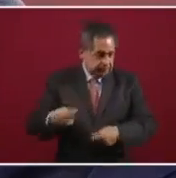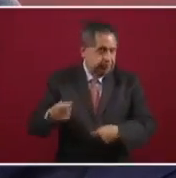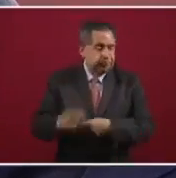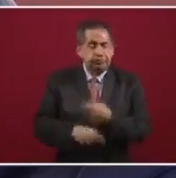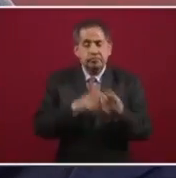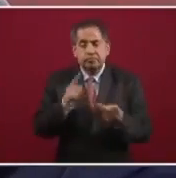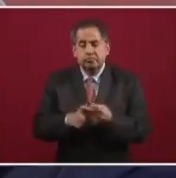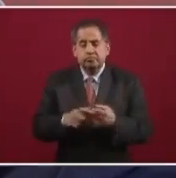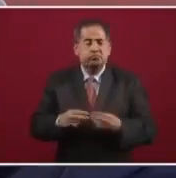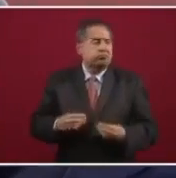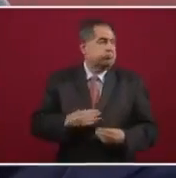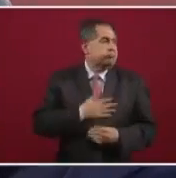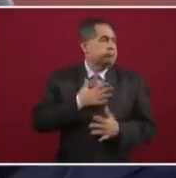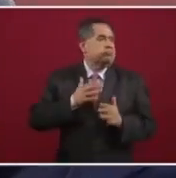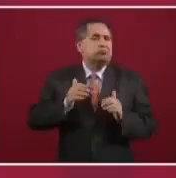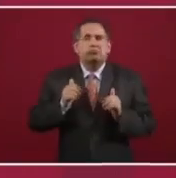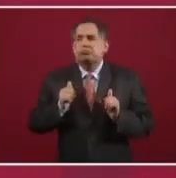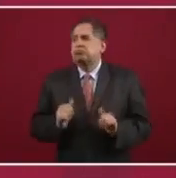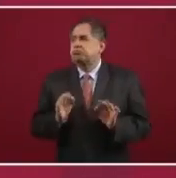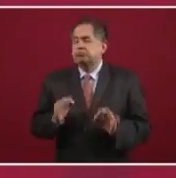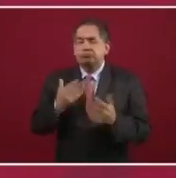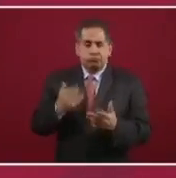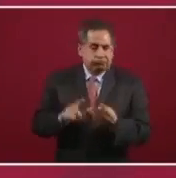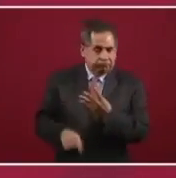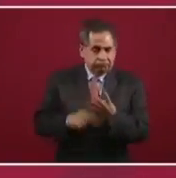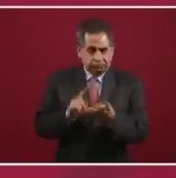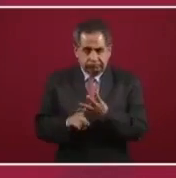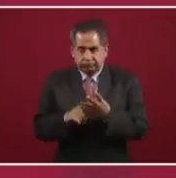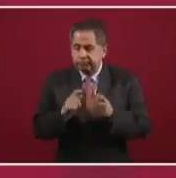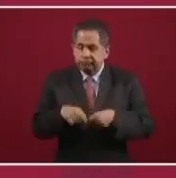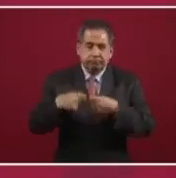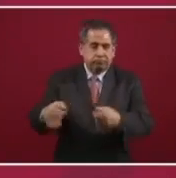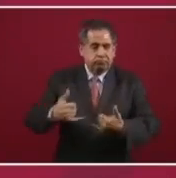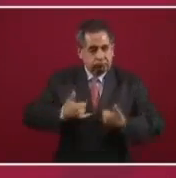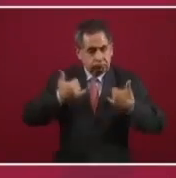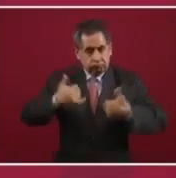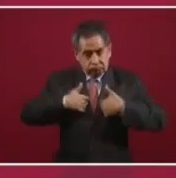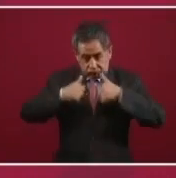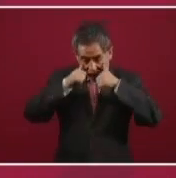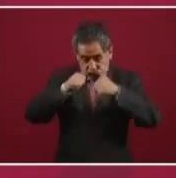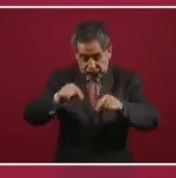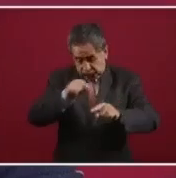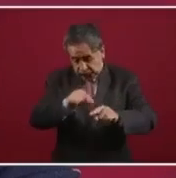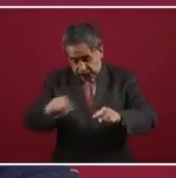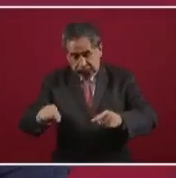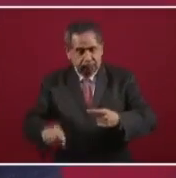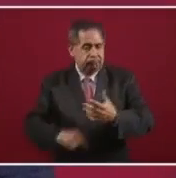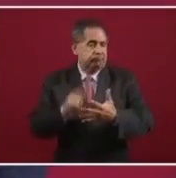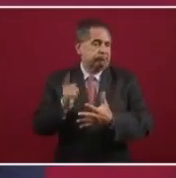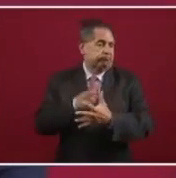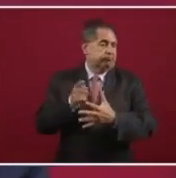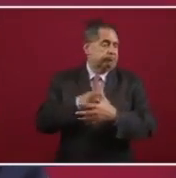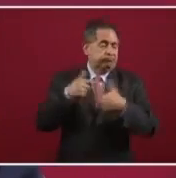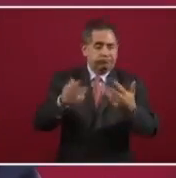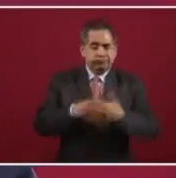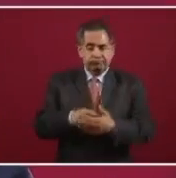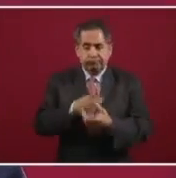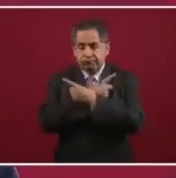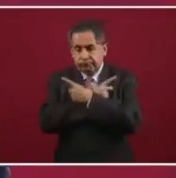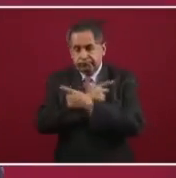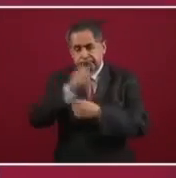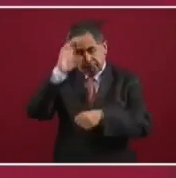en que haya bienestar, en que se atienda a los jóvenes, en que se fortalezcan los